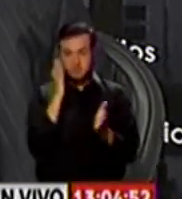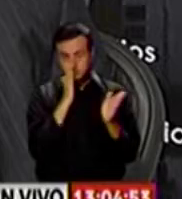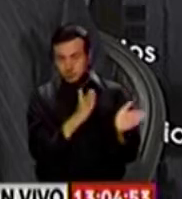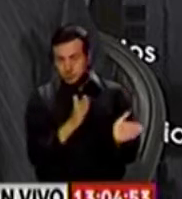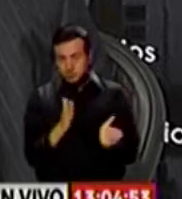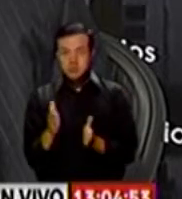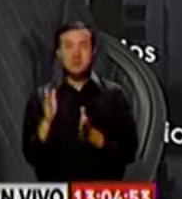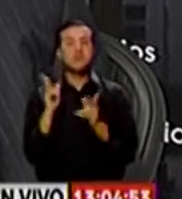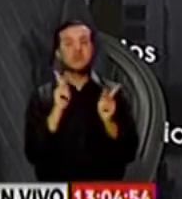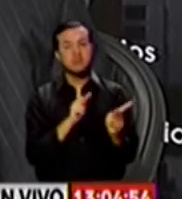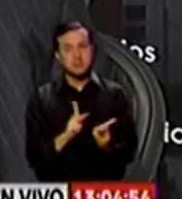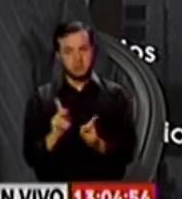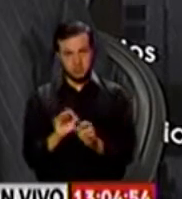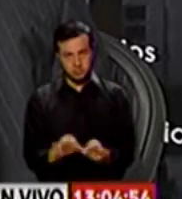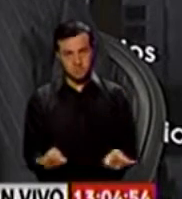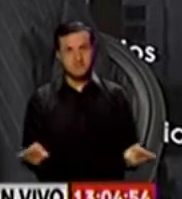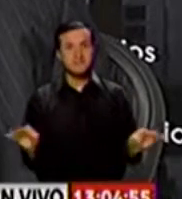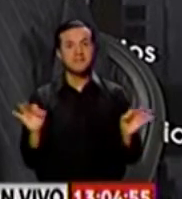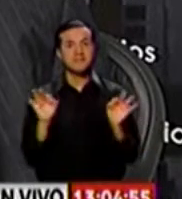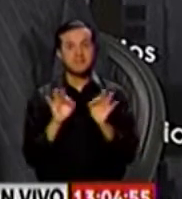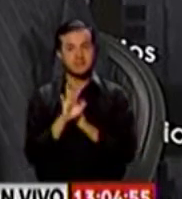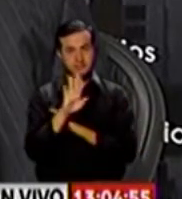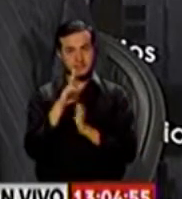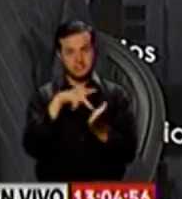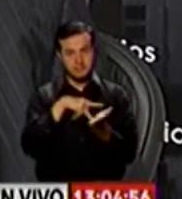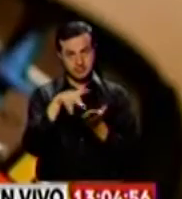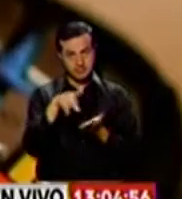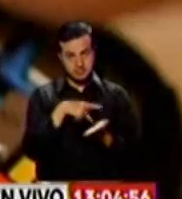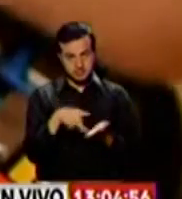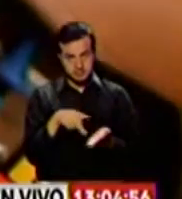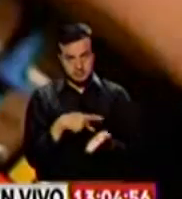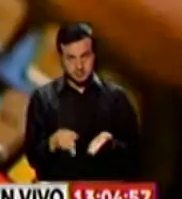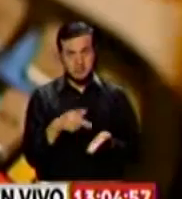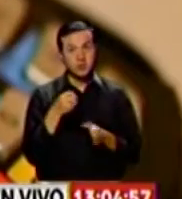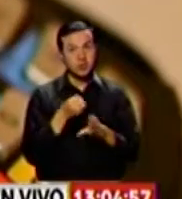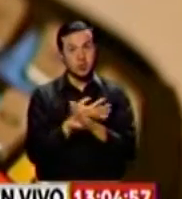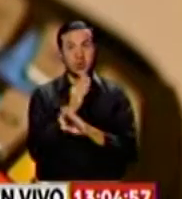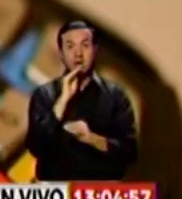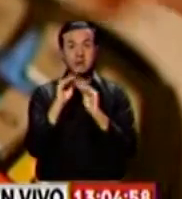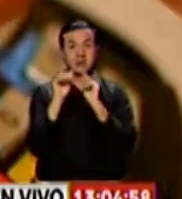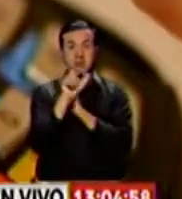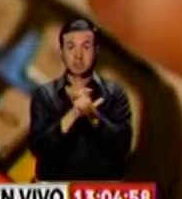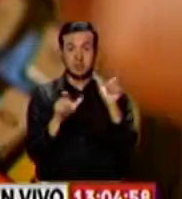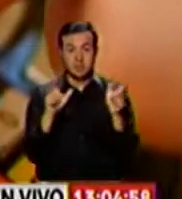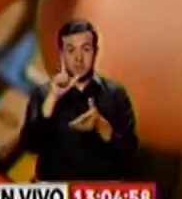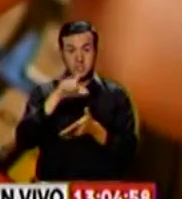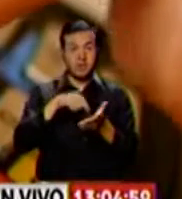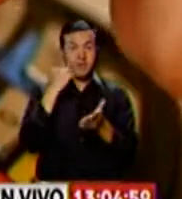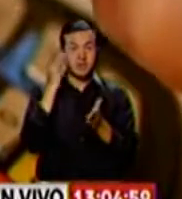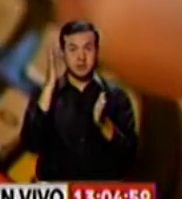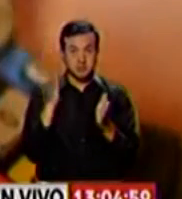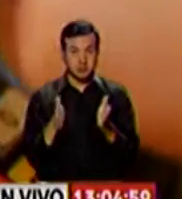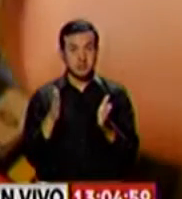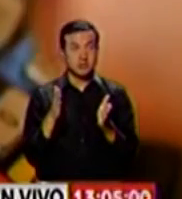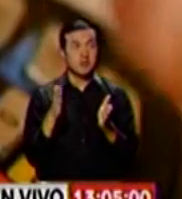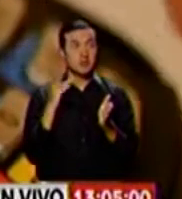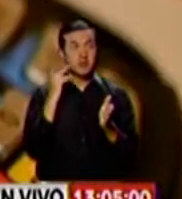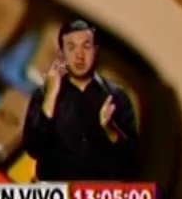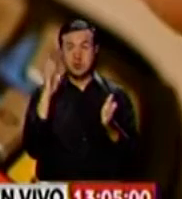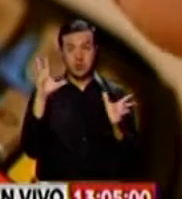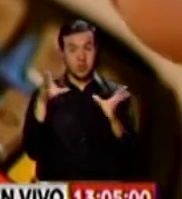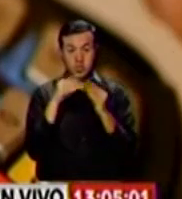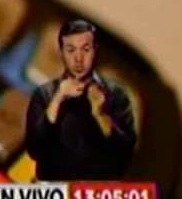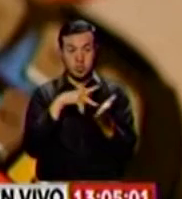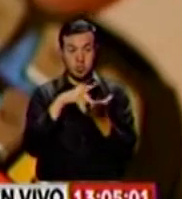de una planificación de que puede pagar. Recomienda a los tarjetahabientes pagar en la fecha prevista, luego de pagar todo